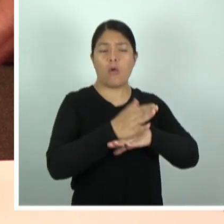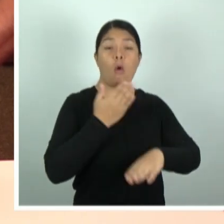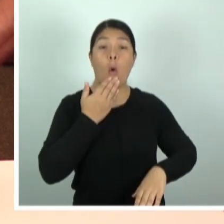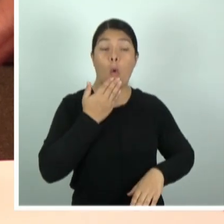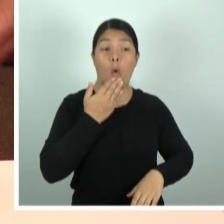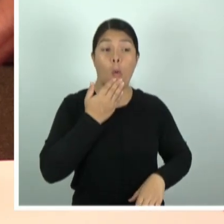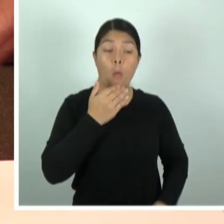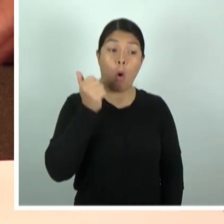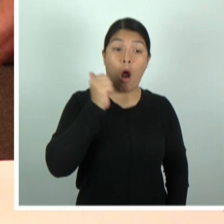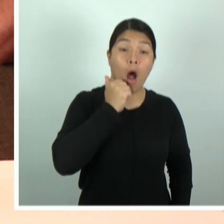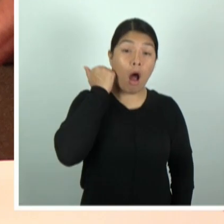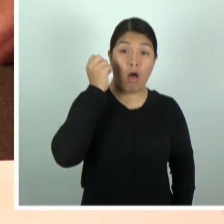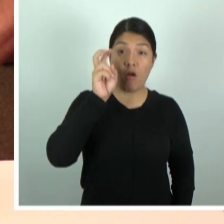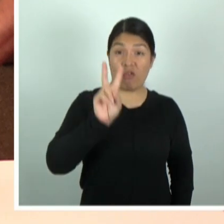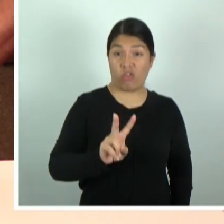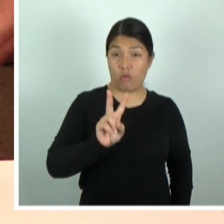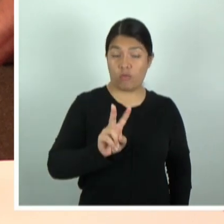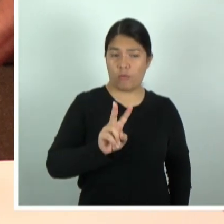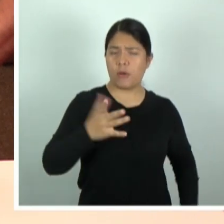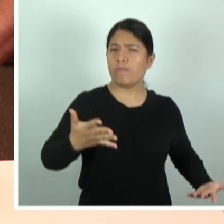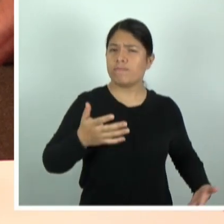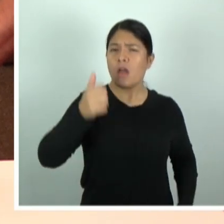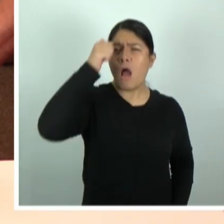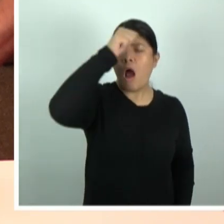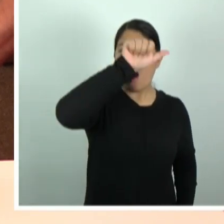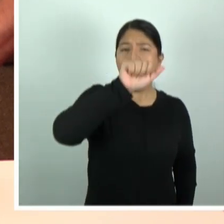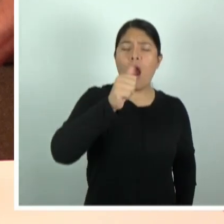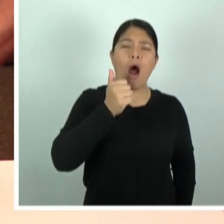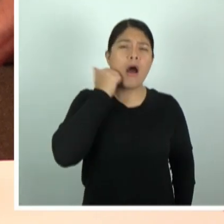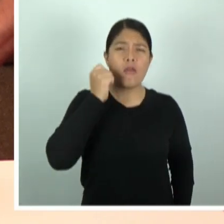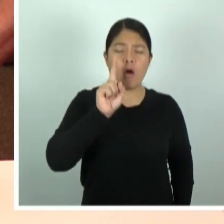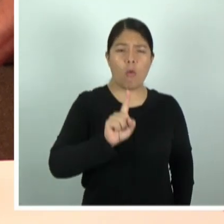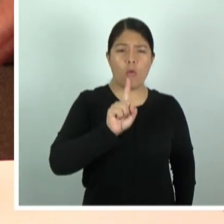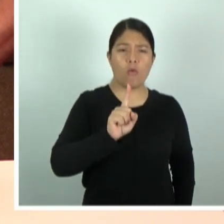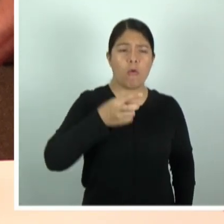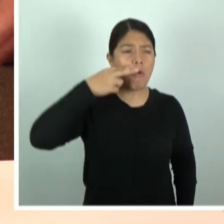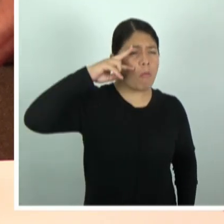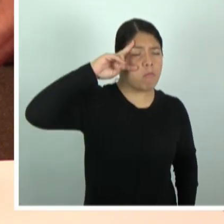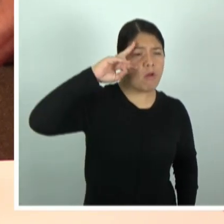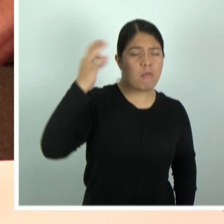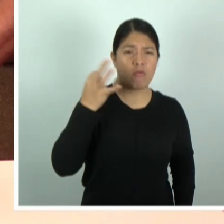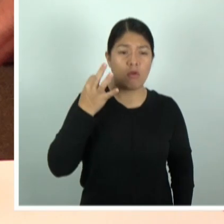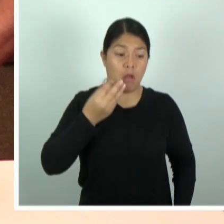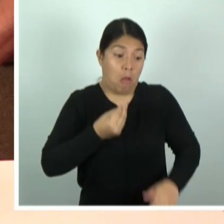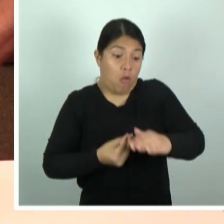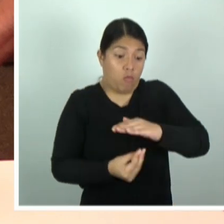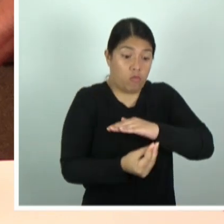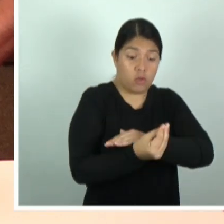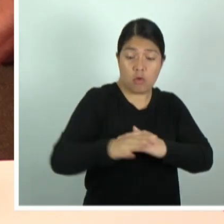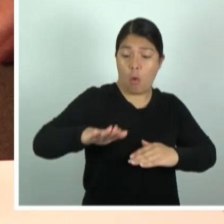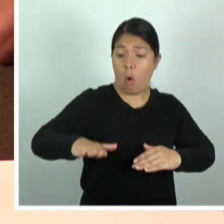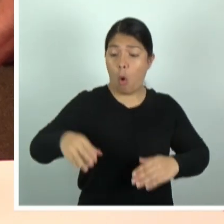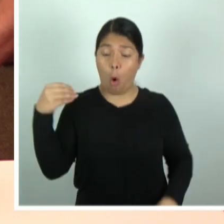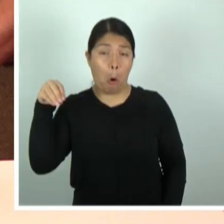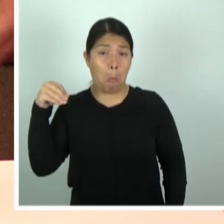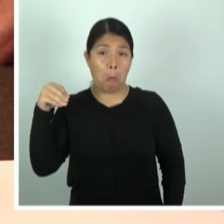nunca experimentó lo que significa ser un bebé, un adolescente. Pero